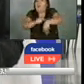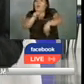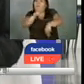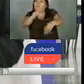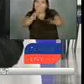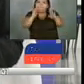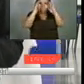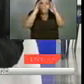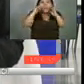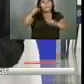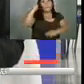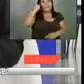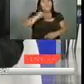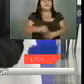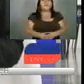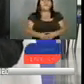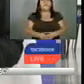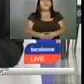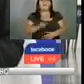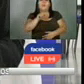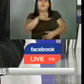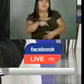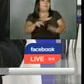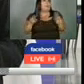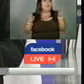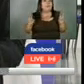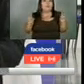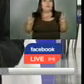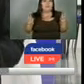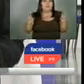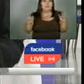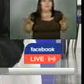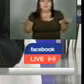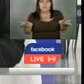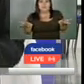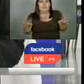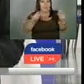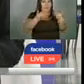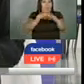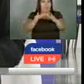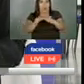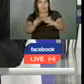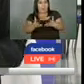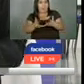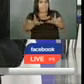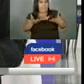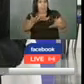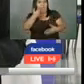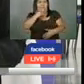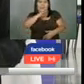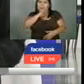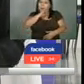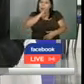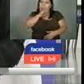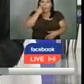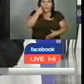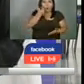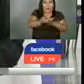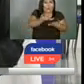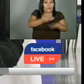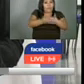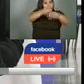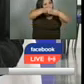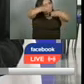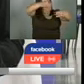tenerlo en consideración. En ese aspecto no hay una diferencia significativa demostrada en evidencia